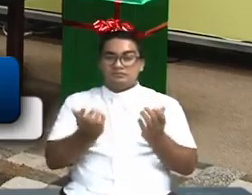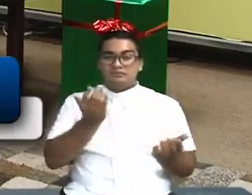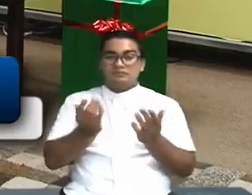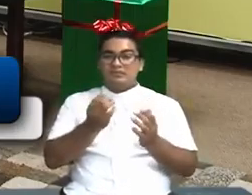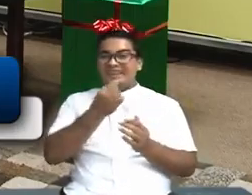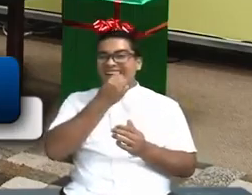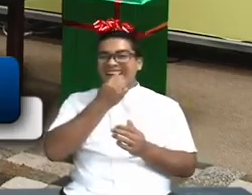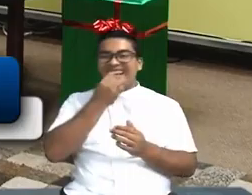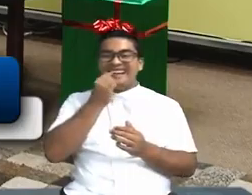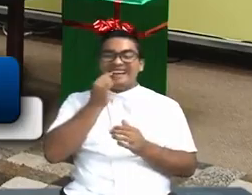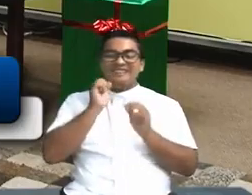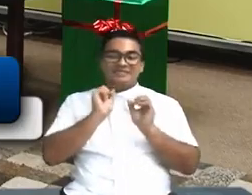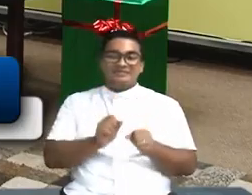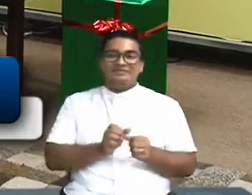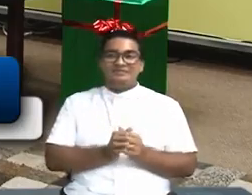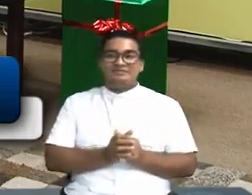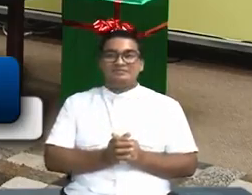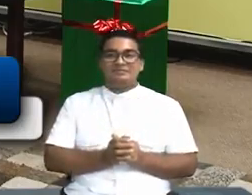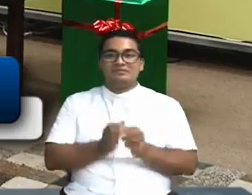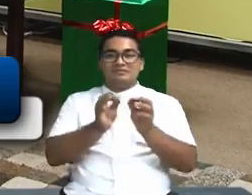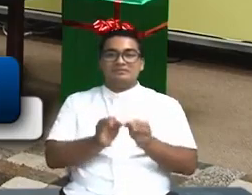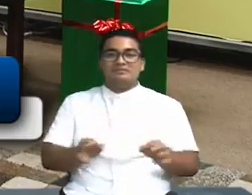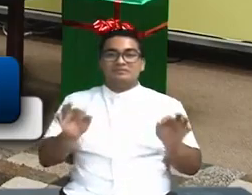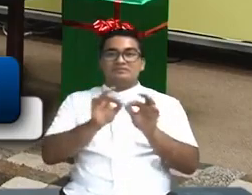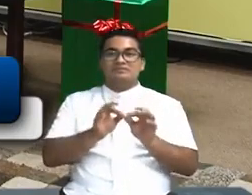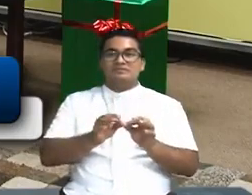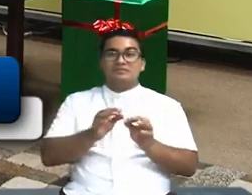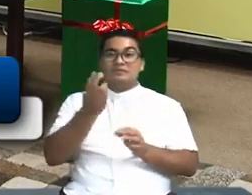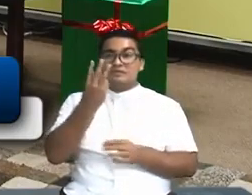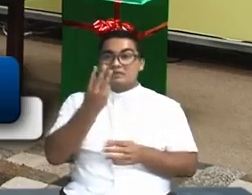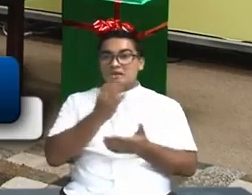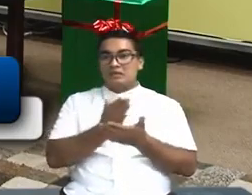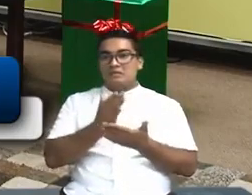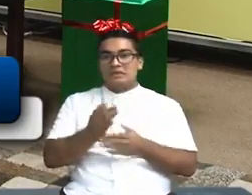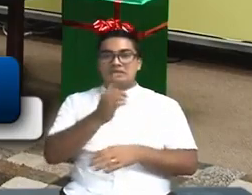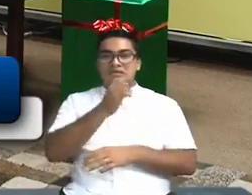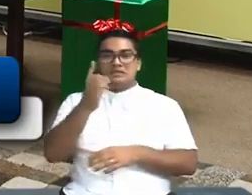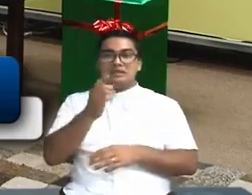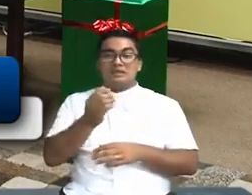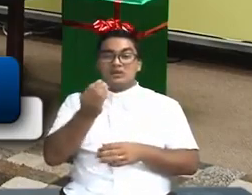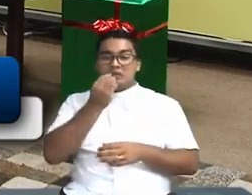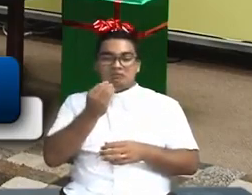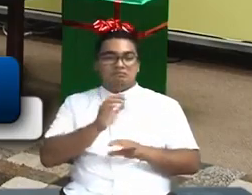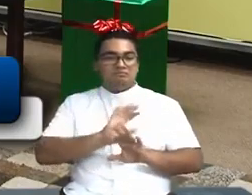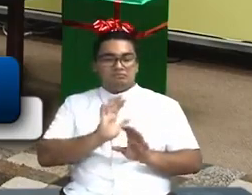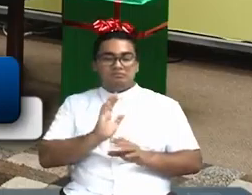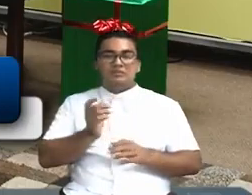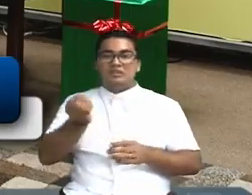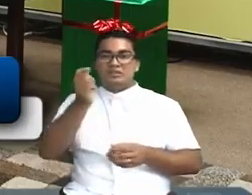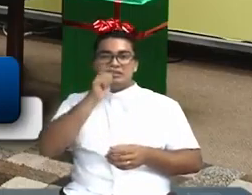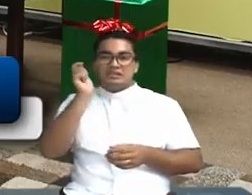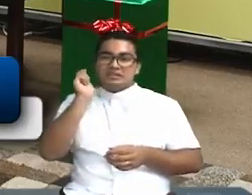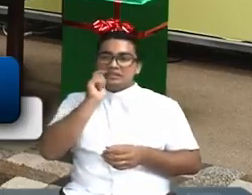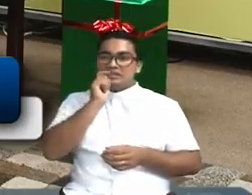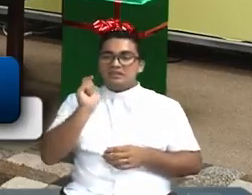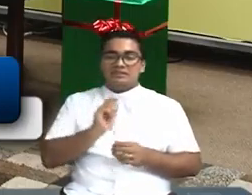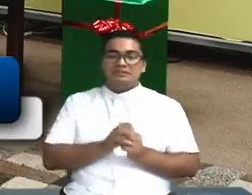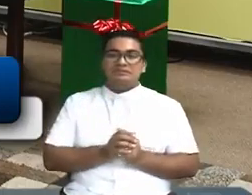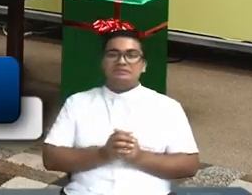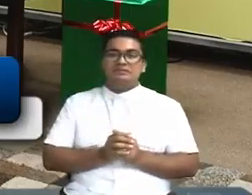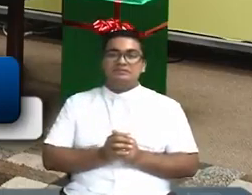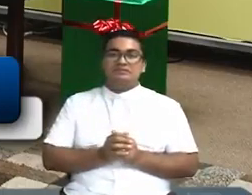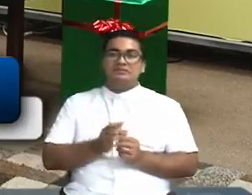espacios dentales. Entonces, lo ideal es que te lo laves tres veces al día, después de desayunar, después de almorzar y después de cenar, y que